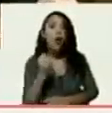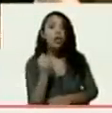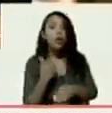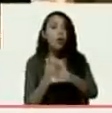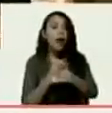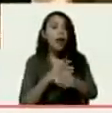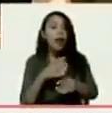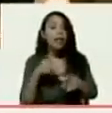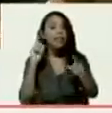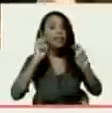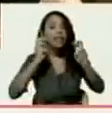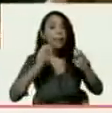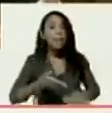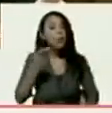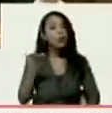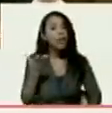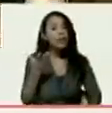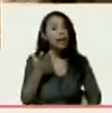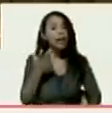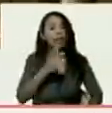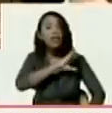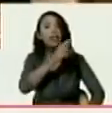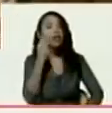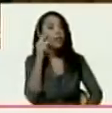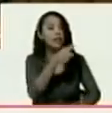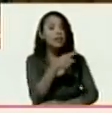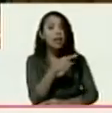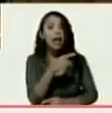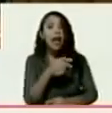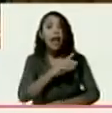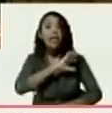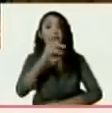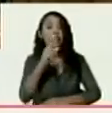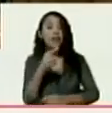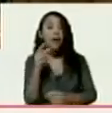salió, quien cayó en desacato fue la directiva.